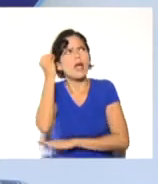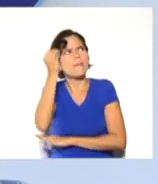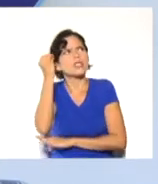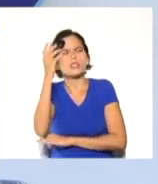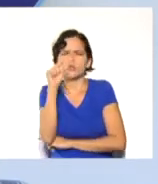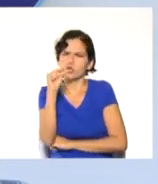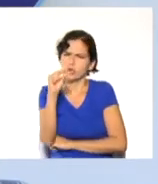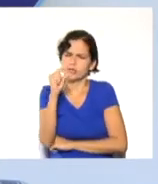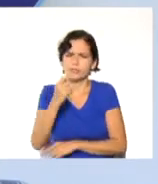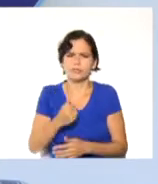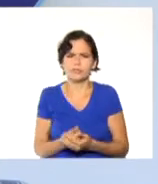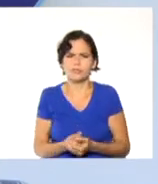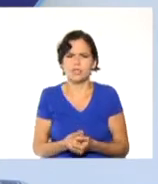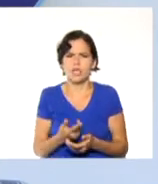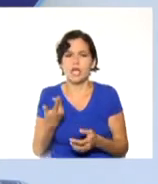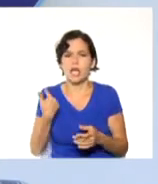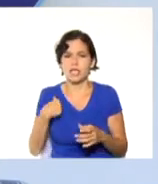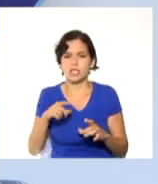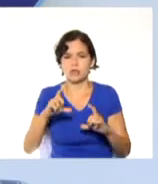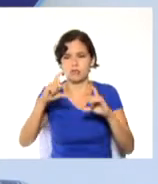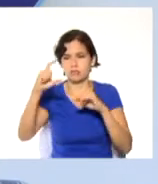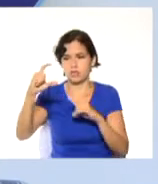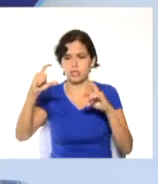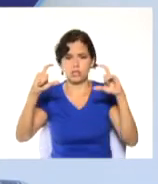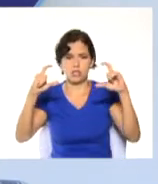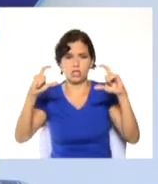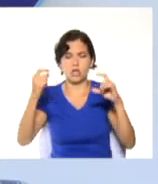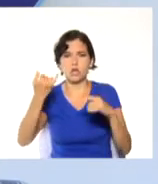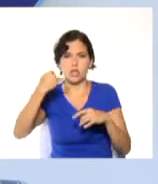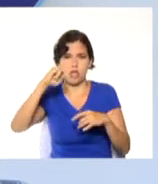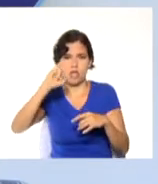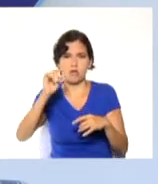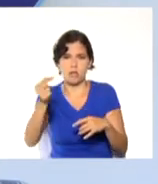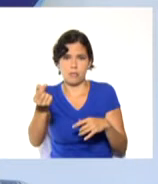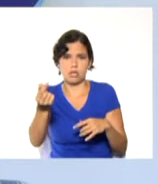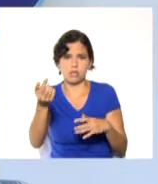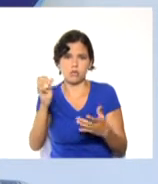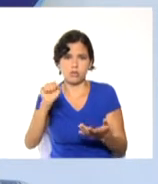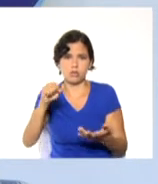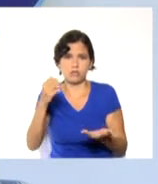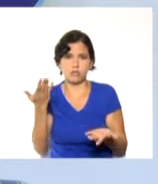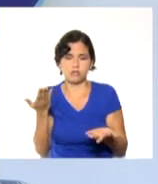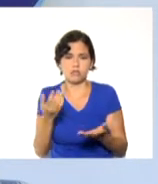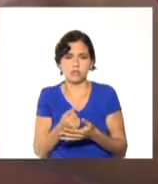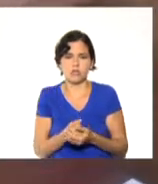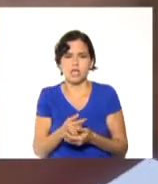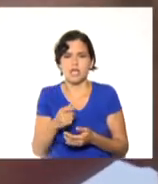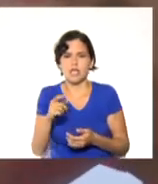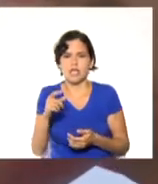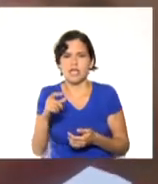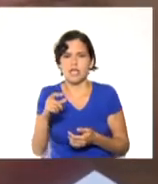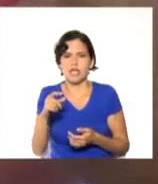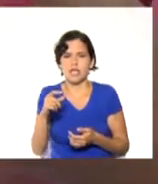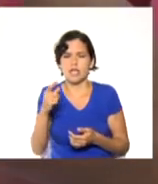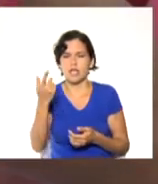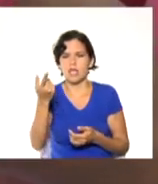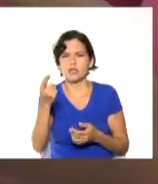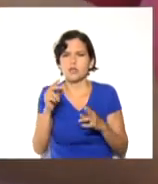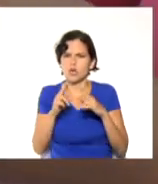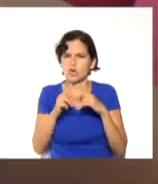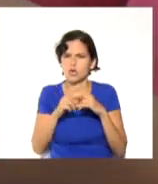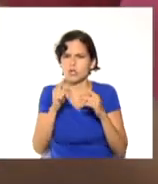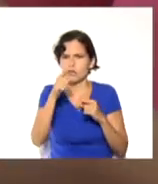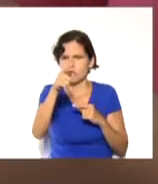poco. Aquí tengo un recipiente donde hay unas partículas, ¿cierto? Esas partículas conocidas por ustedes en